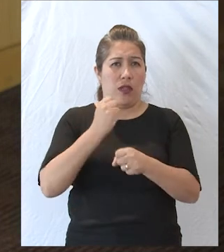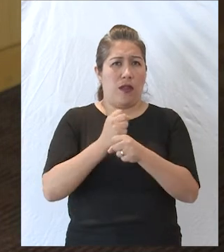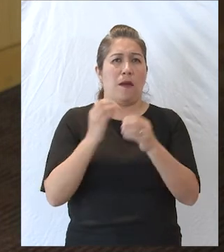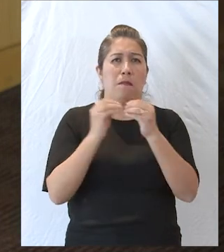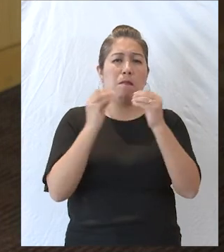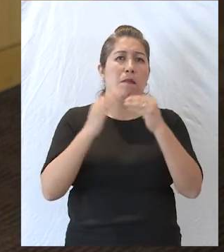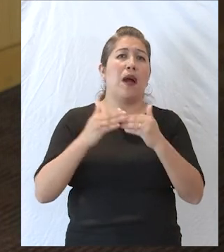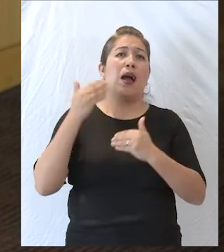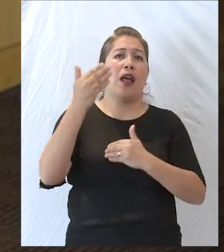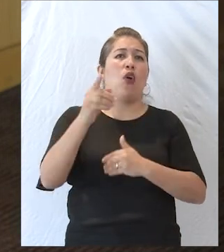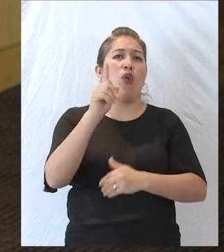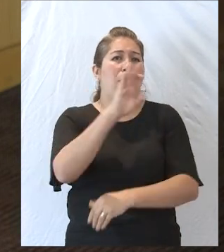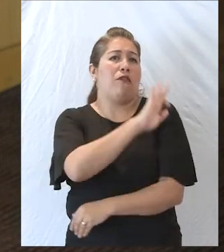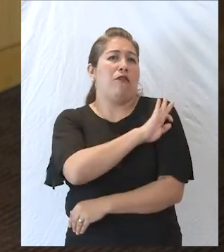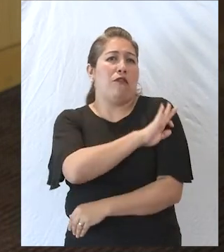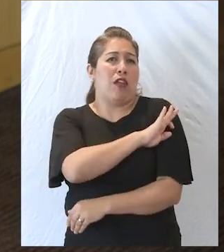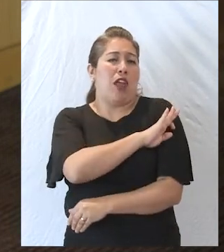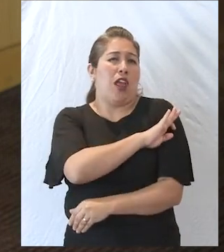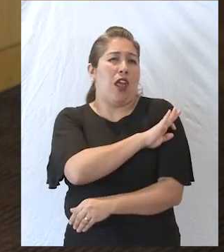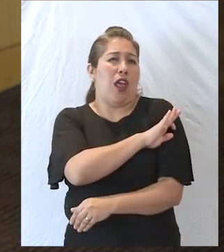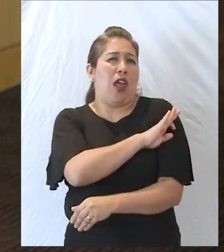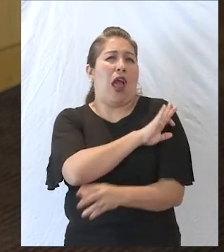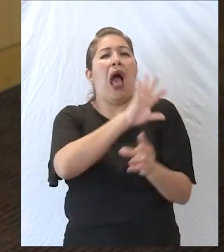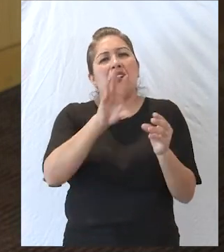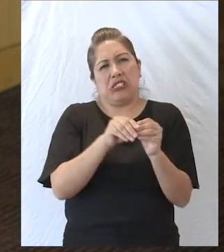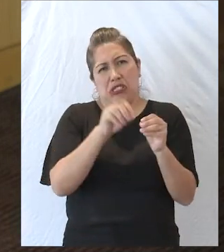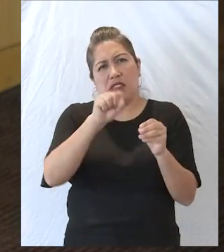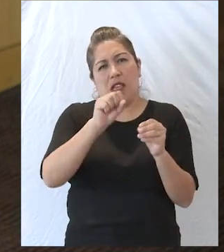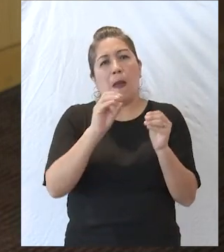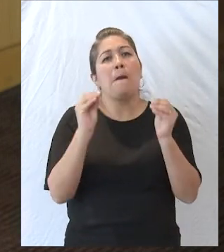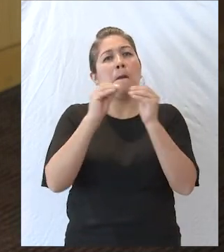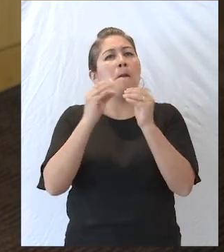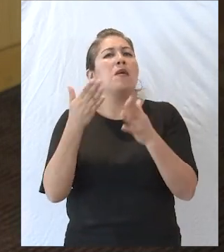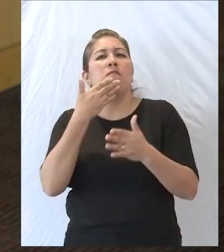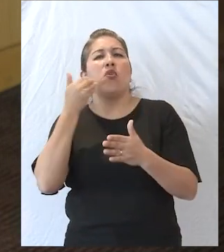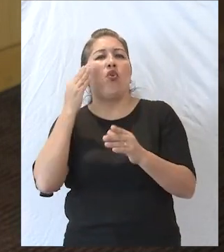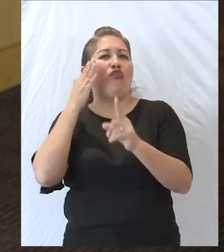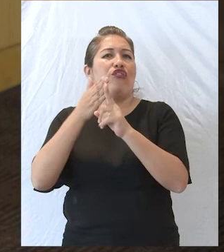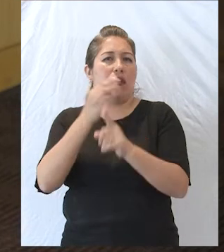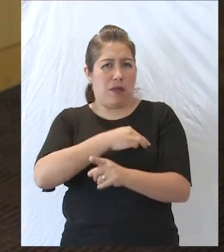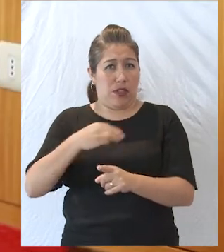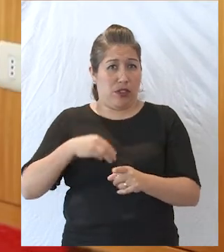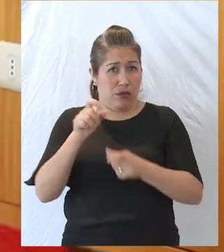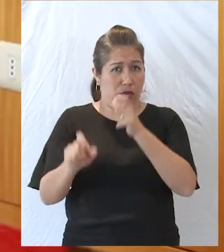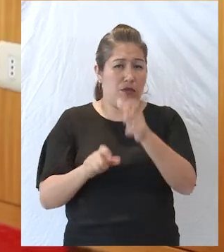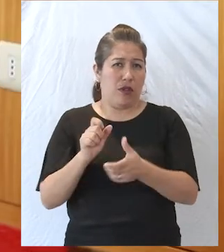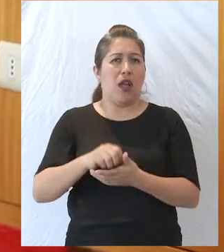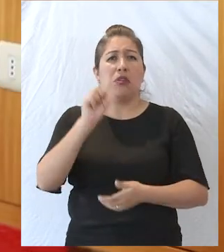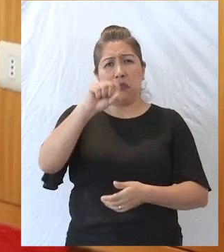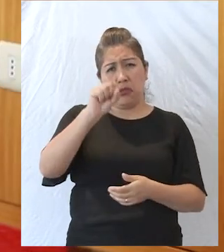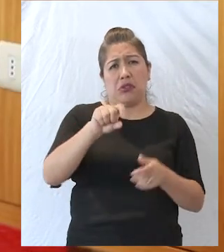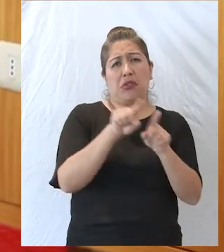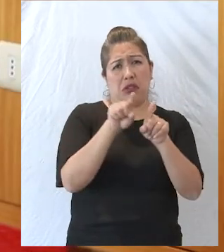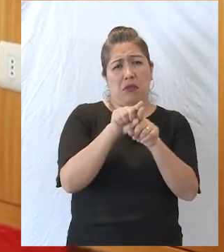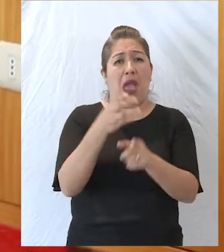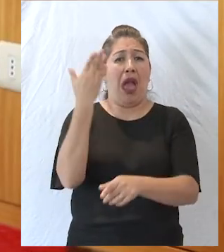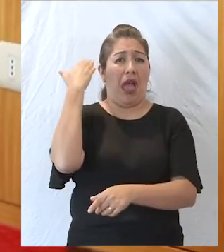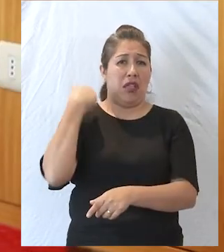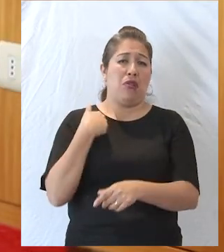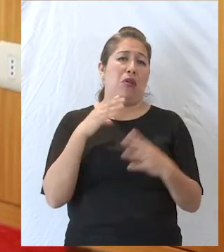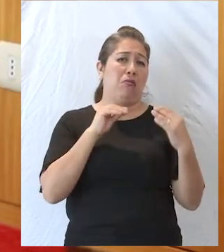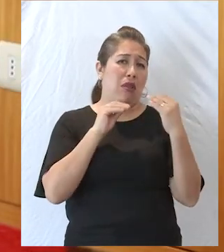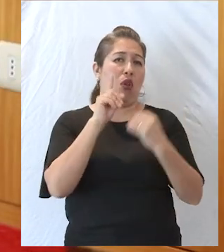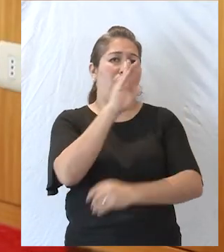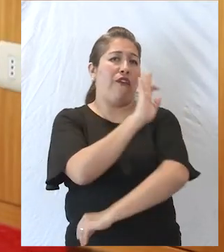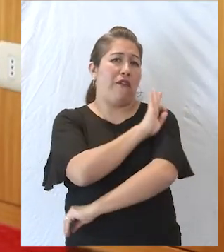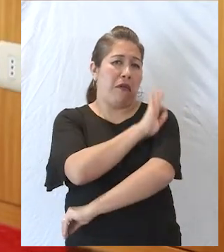trabajar en eso, más allá de crear una fiscalía adicional. Claro, pero conversamos nosotros con la fiscal anterior y